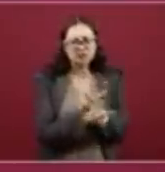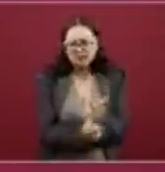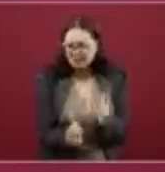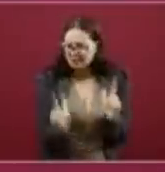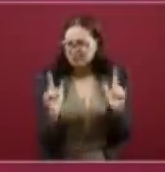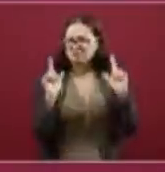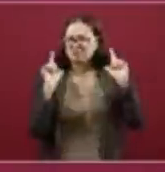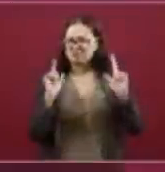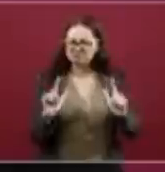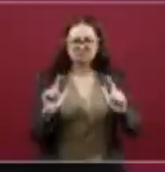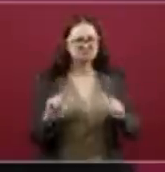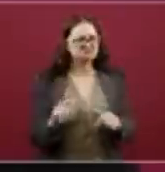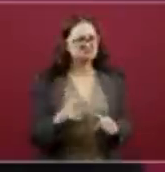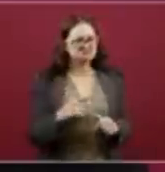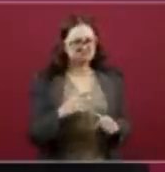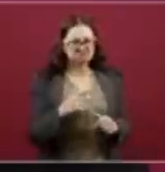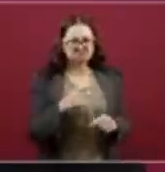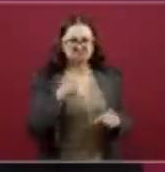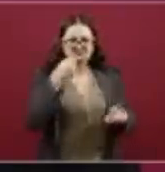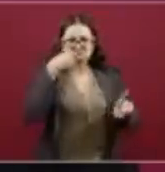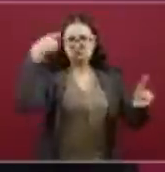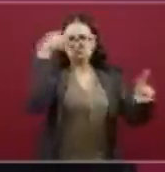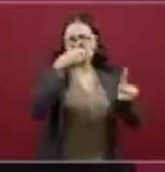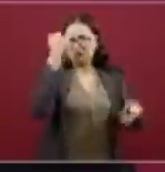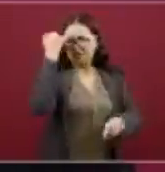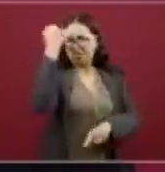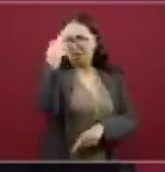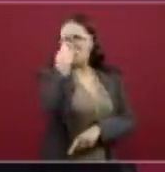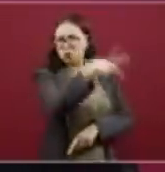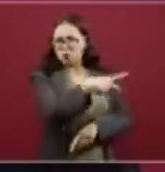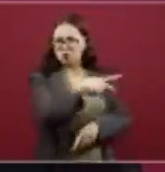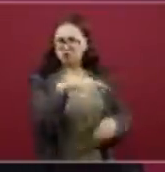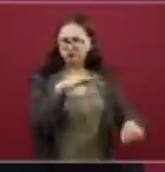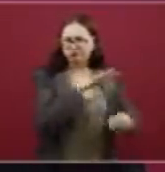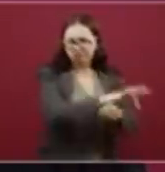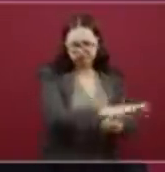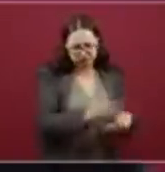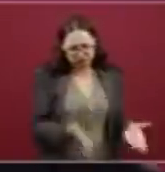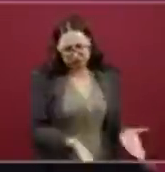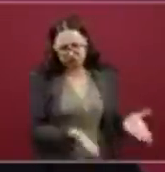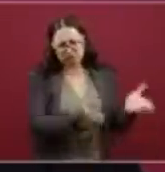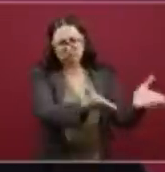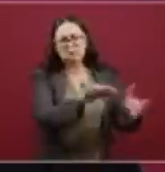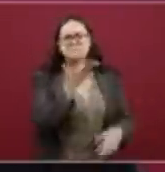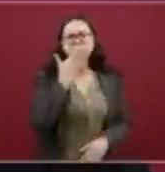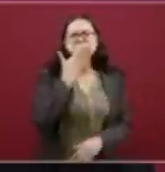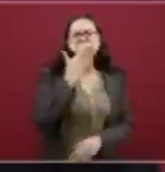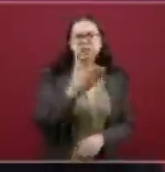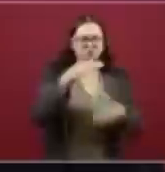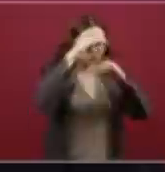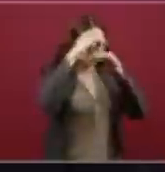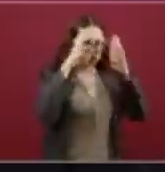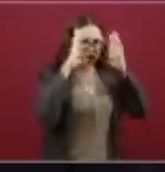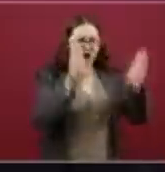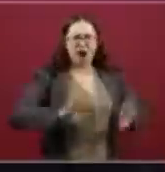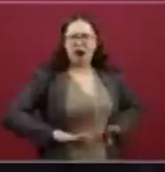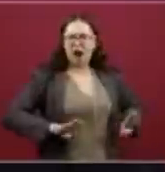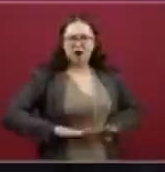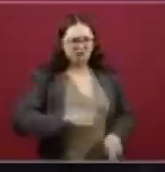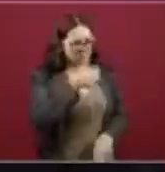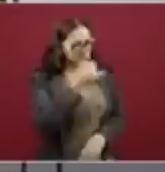de defender su postura, de actuar como conservadores.